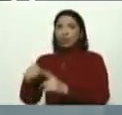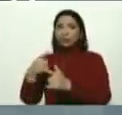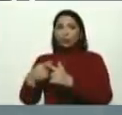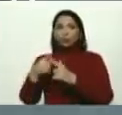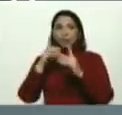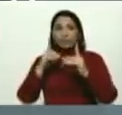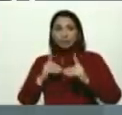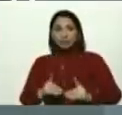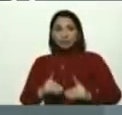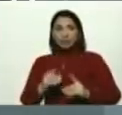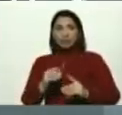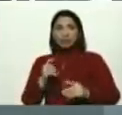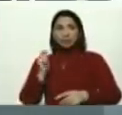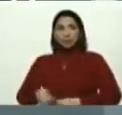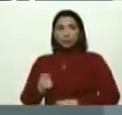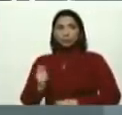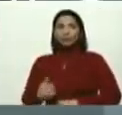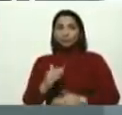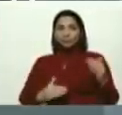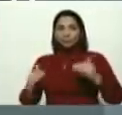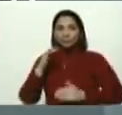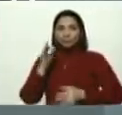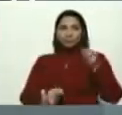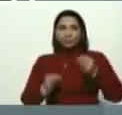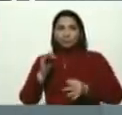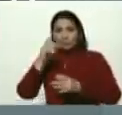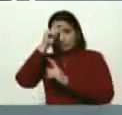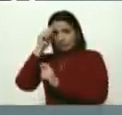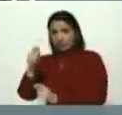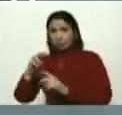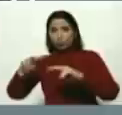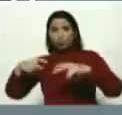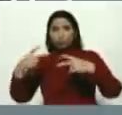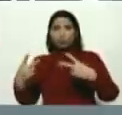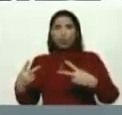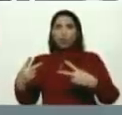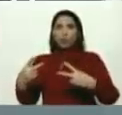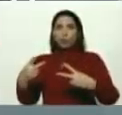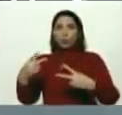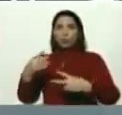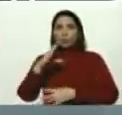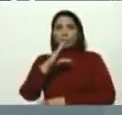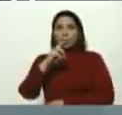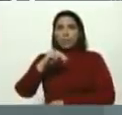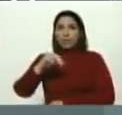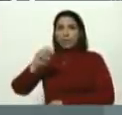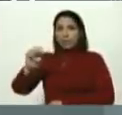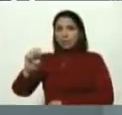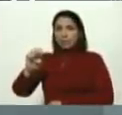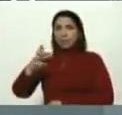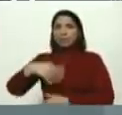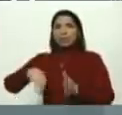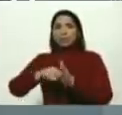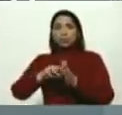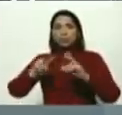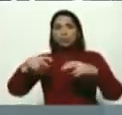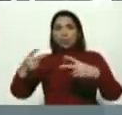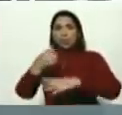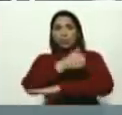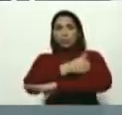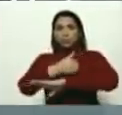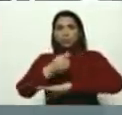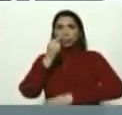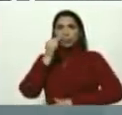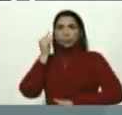decidir la designación de un nuevo Consejo Nacional Electoral, de nuevos rectores y nuevas